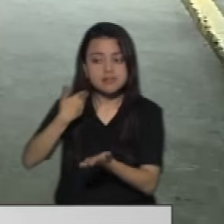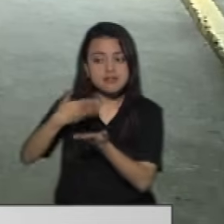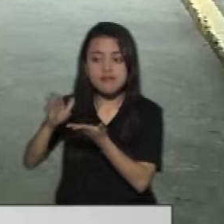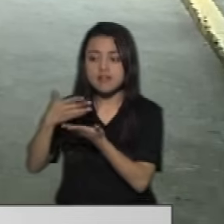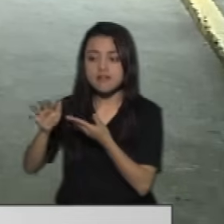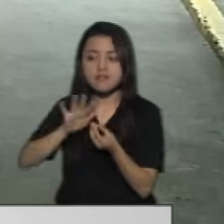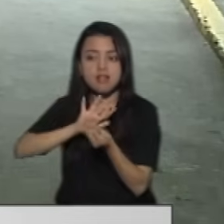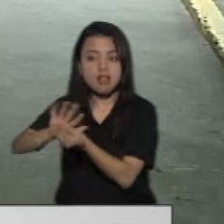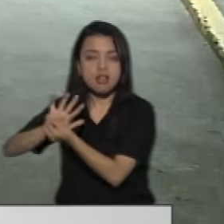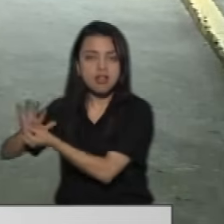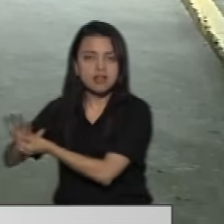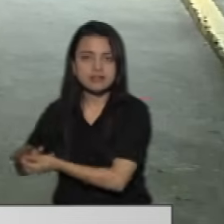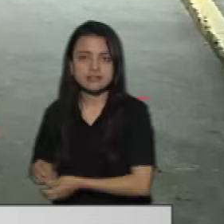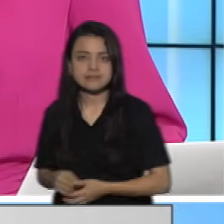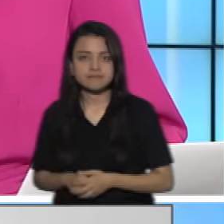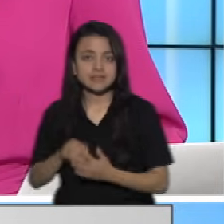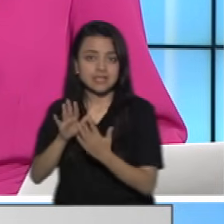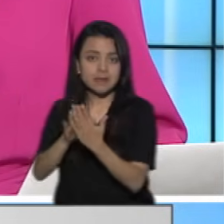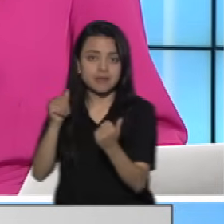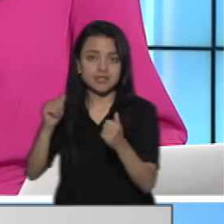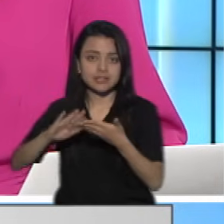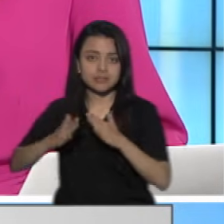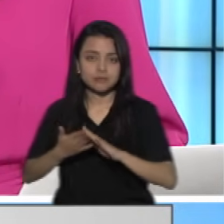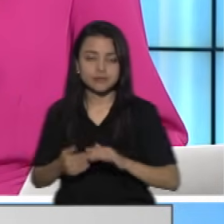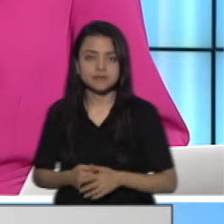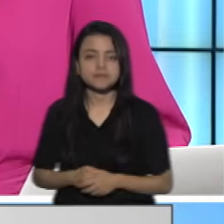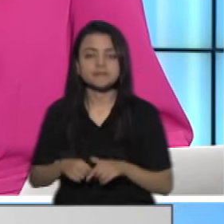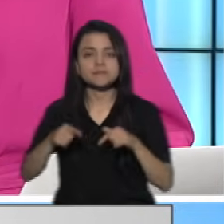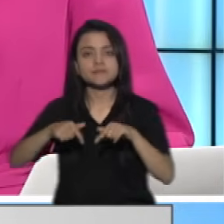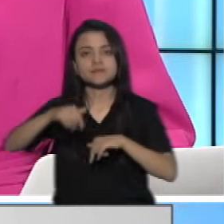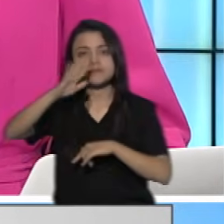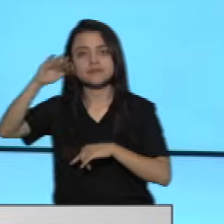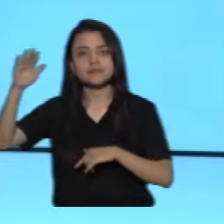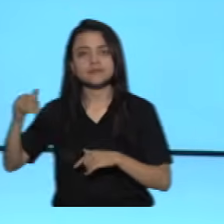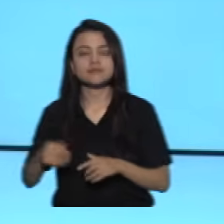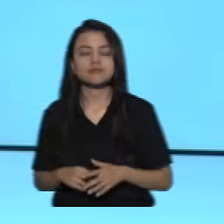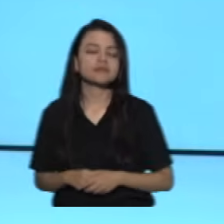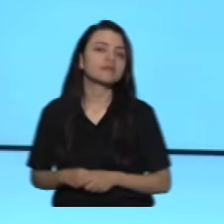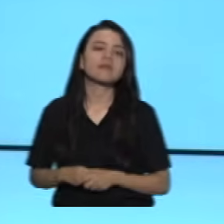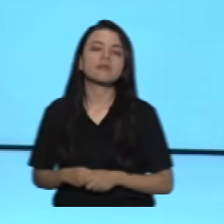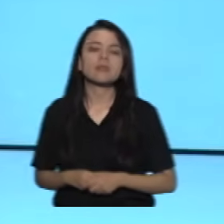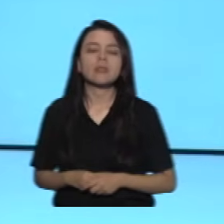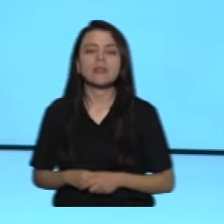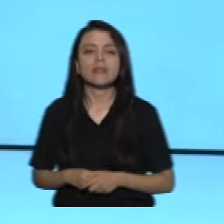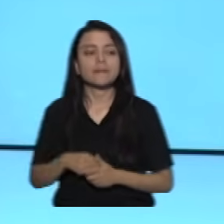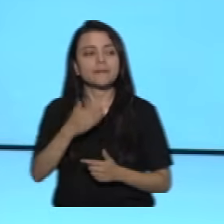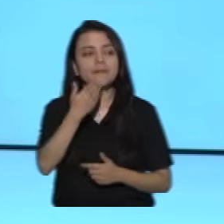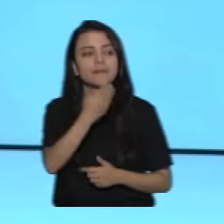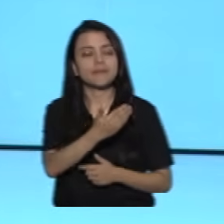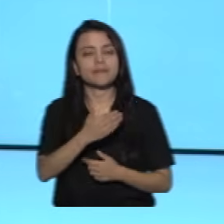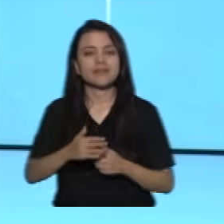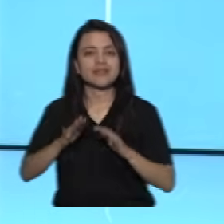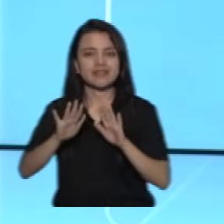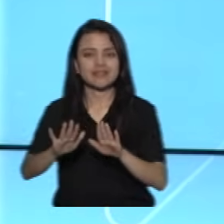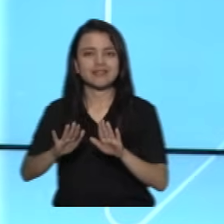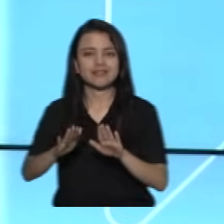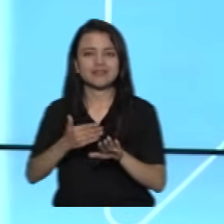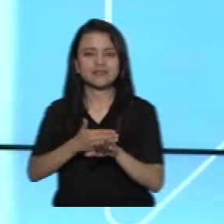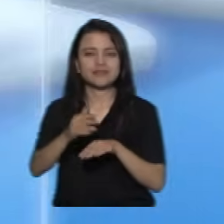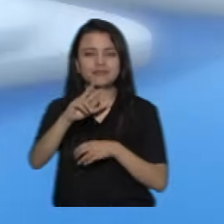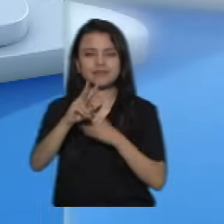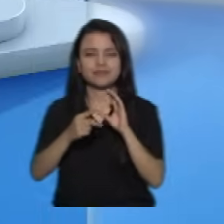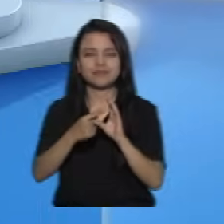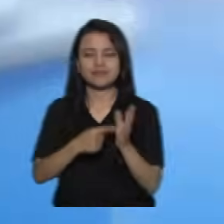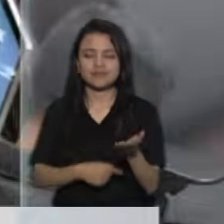Información desde Antioquia, Hernán Muñoz, Noticentro 1, CMI. Hernán, muchas gracias. Hacemos una pausa en Noticentro 1, CMI, pero